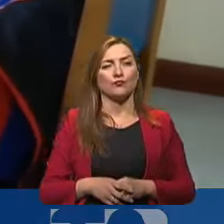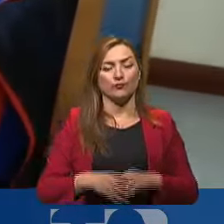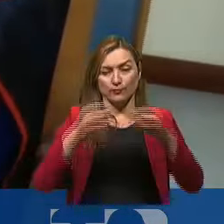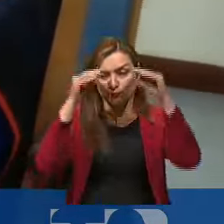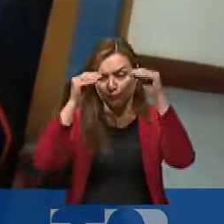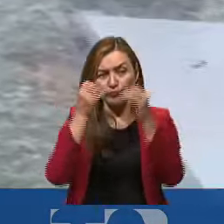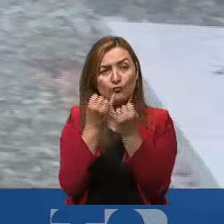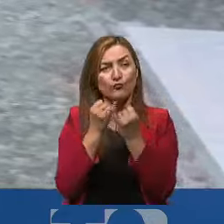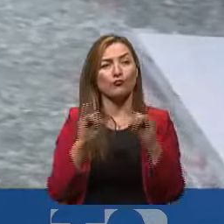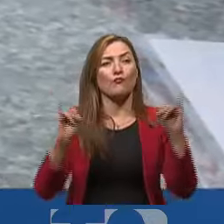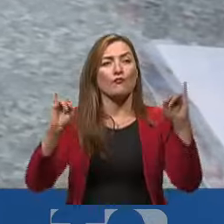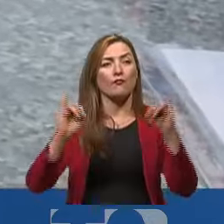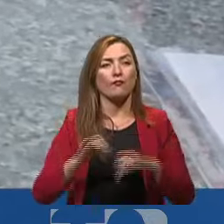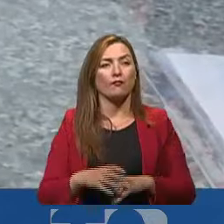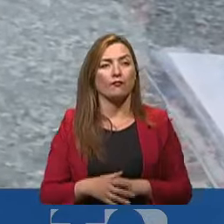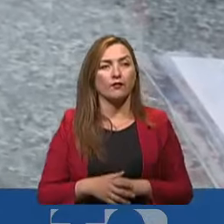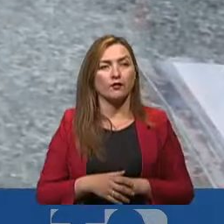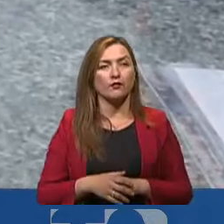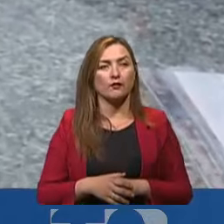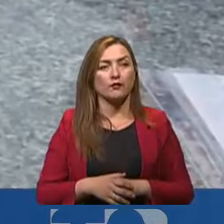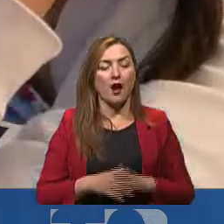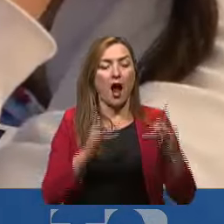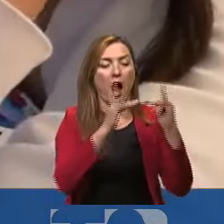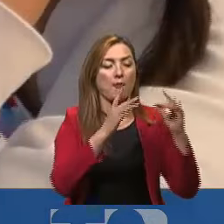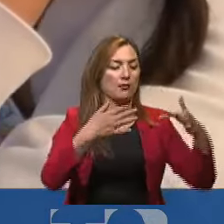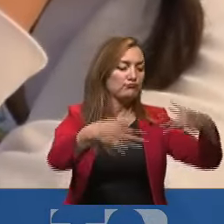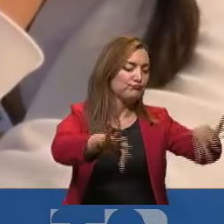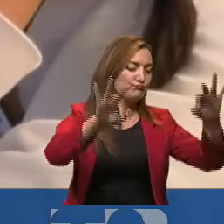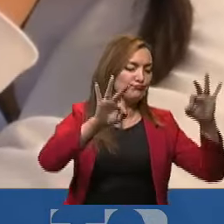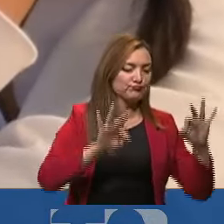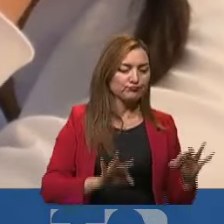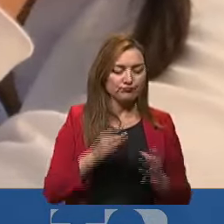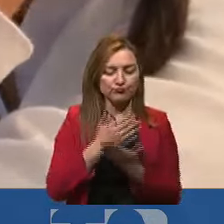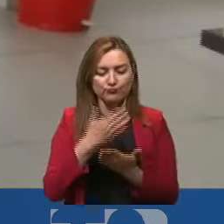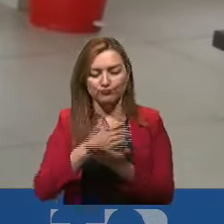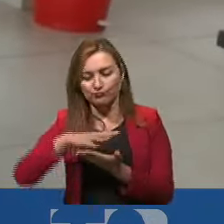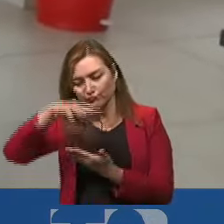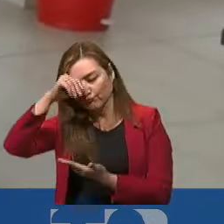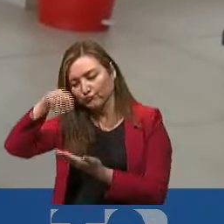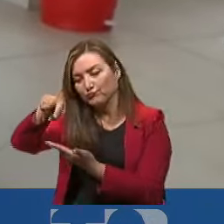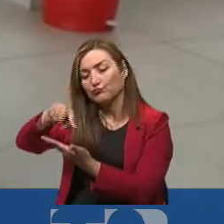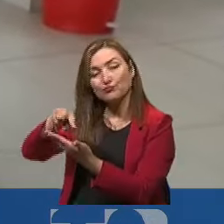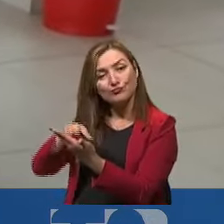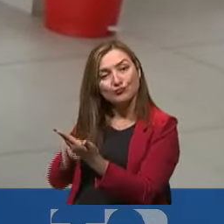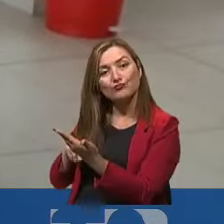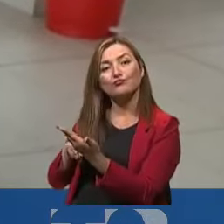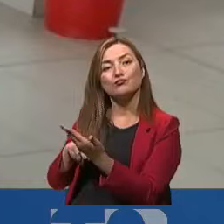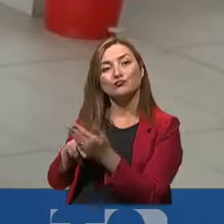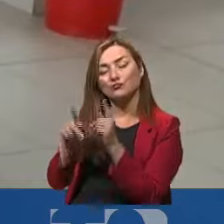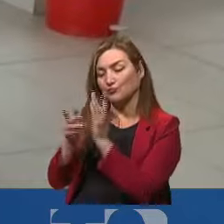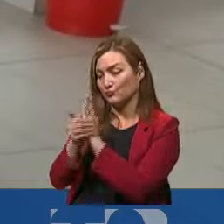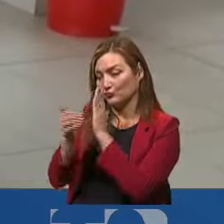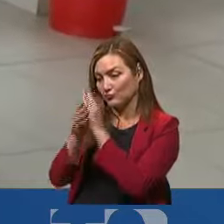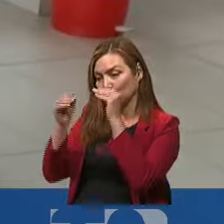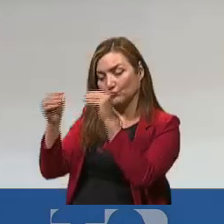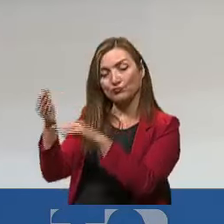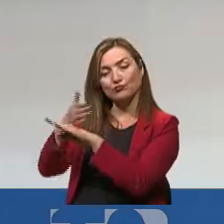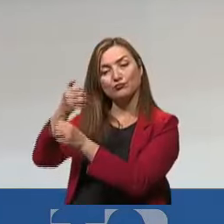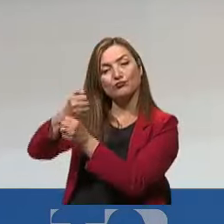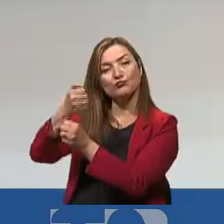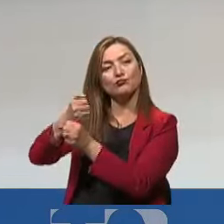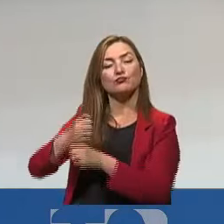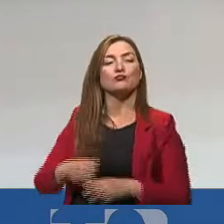ser independientes, por ejemplo, tienden la cama, cocinan, aprenden a leer e incluso los preparan con entrenamiento